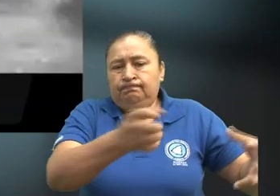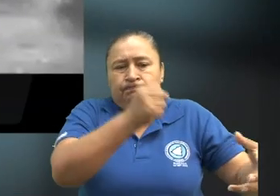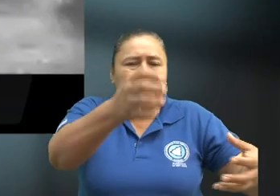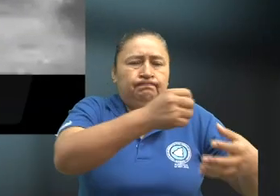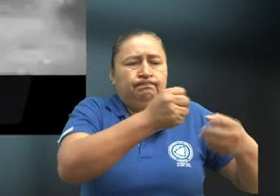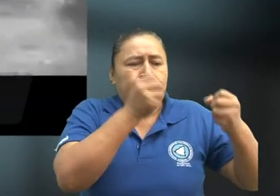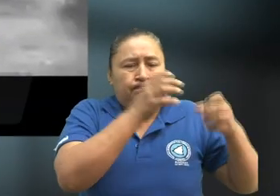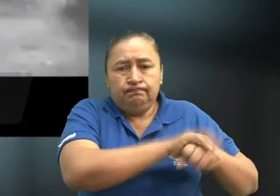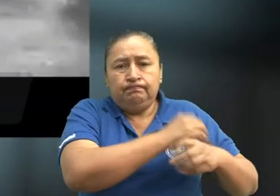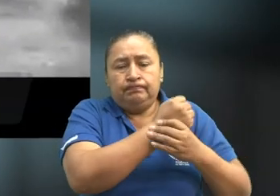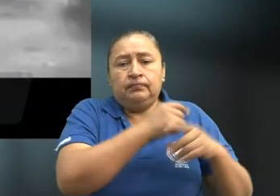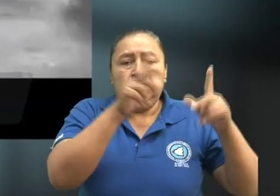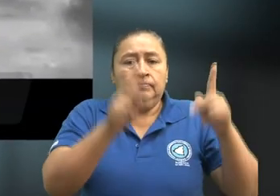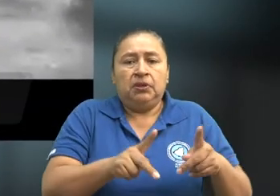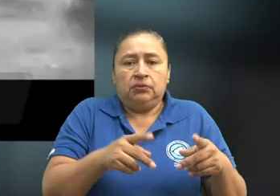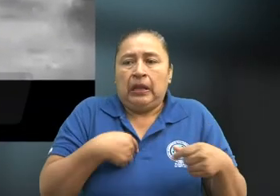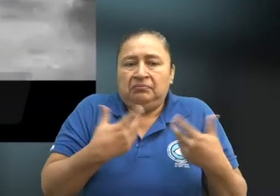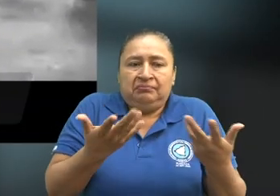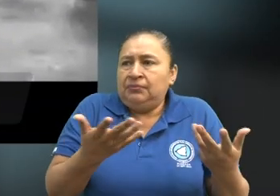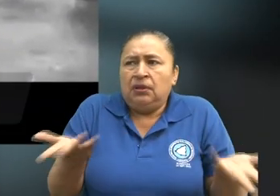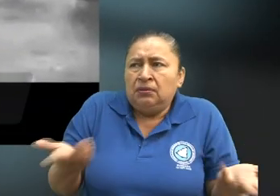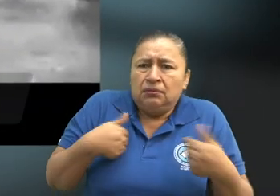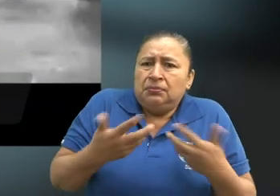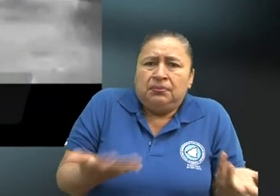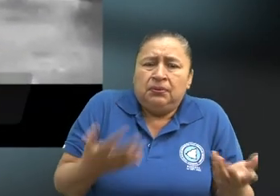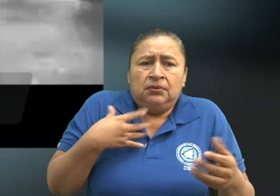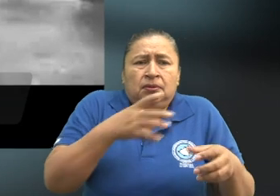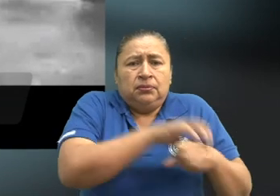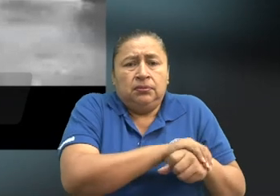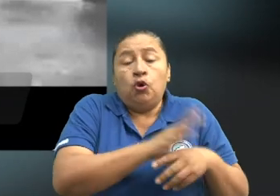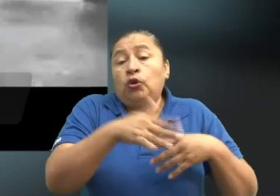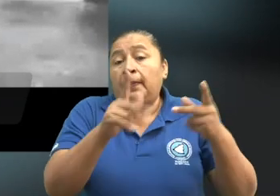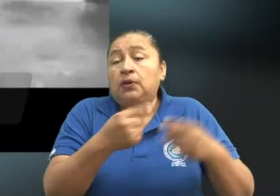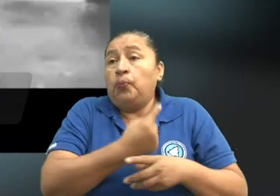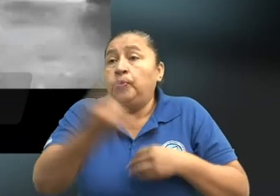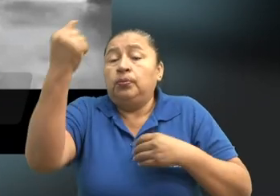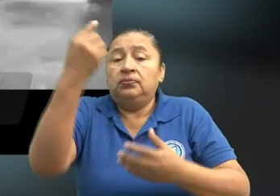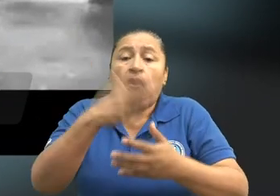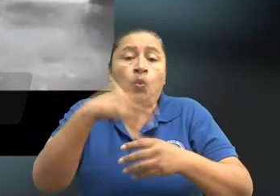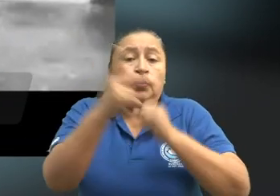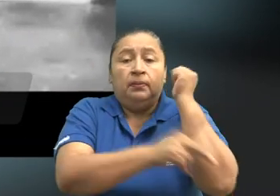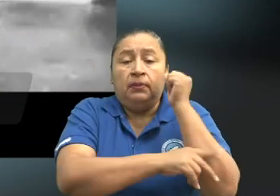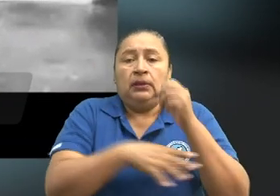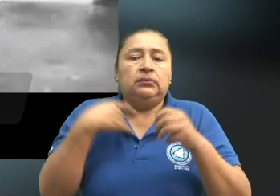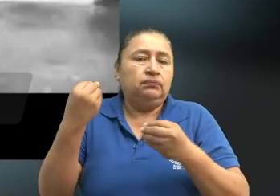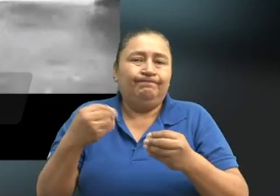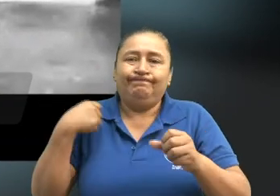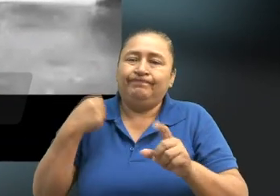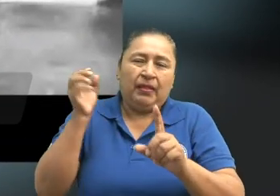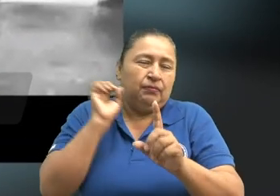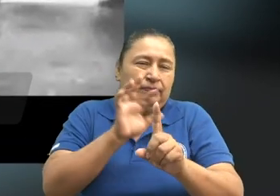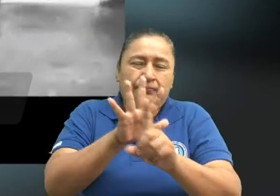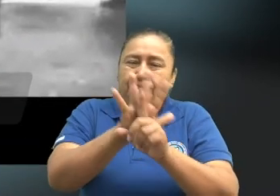de opositores y de gente que era inocente, ¿verdad? Muchos salieron fuera del país. Se desató toda una acción represiva contra el